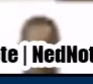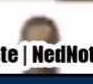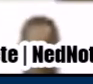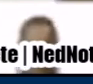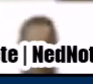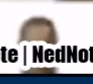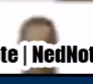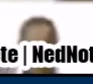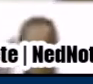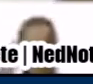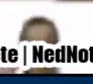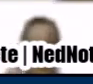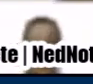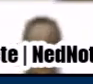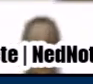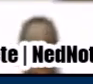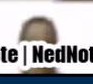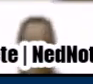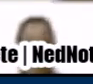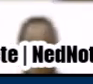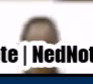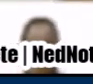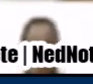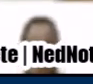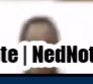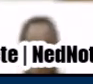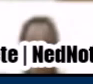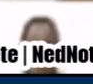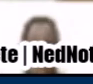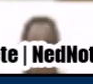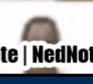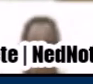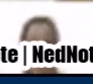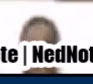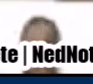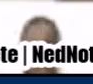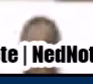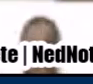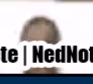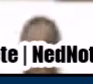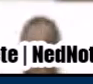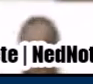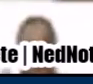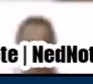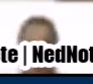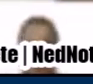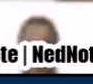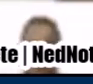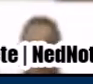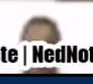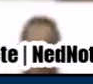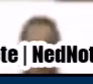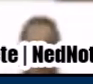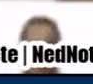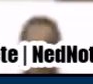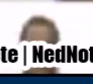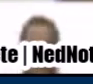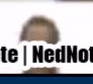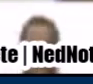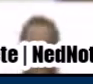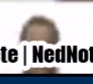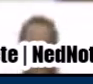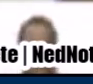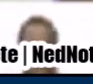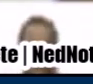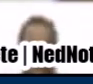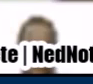con condiciones. Nadie, y aquí lo reitero y lo ratifico como lo hemos dicho siempre, nadie se va a prestar para